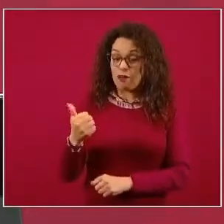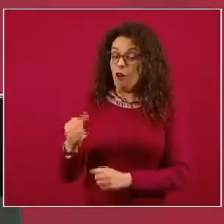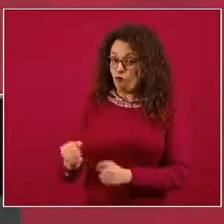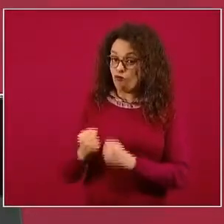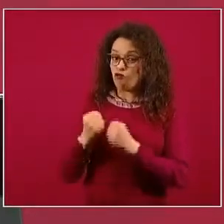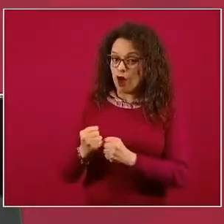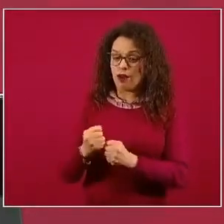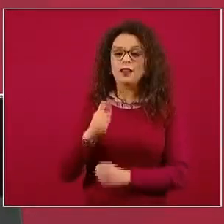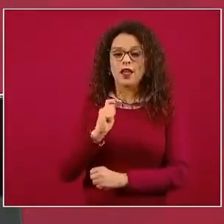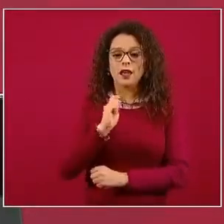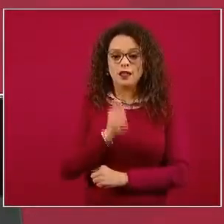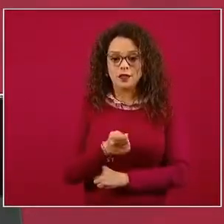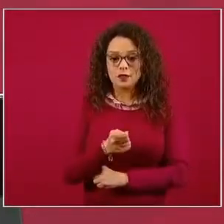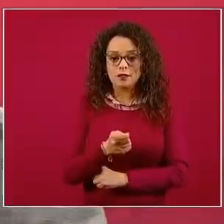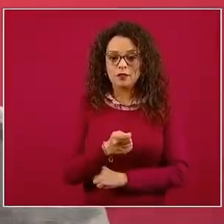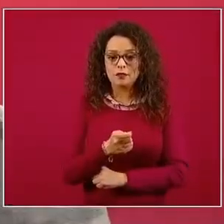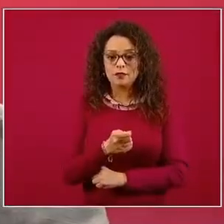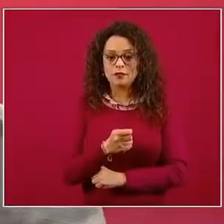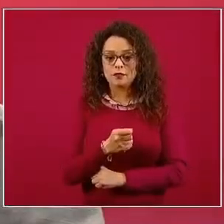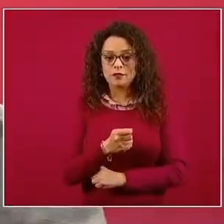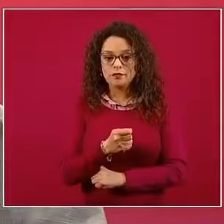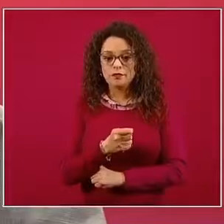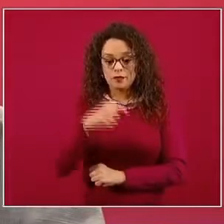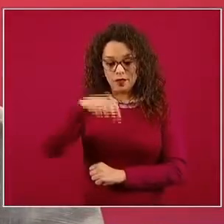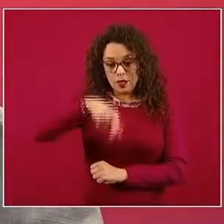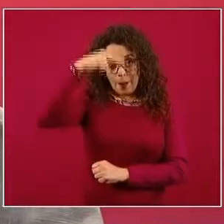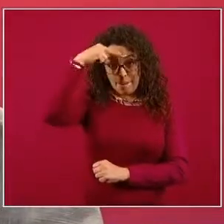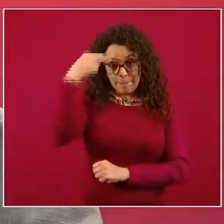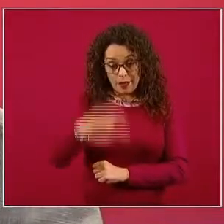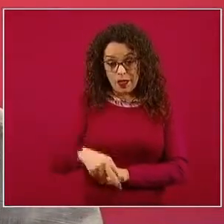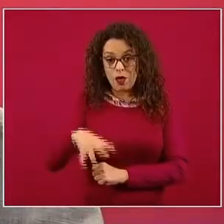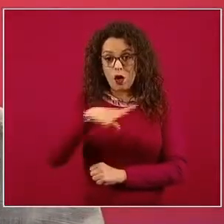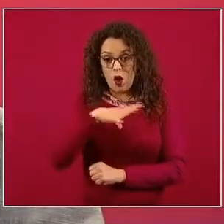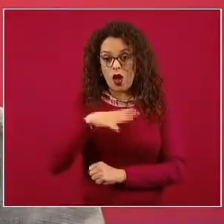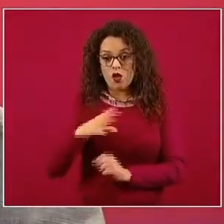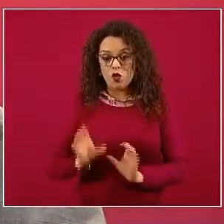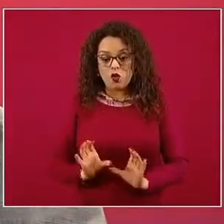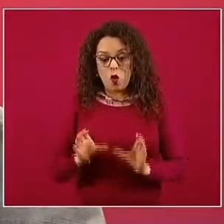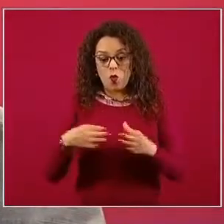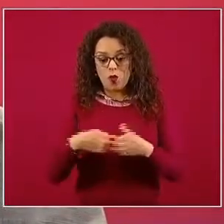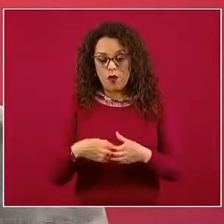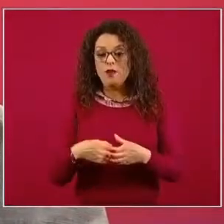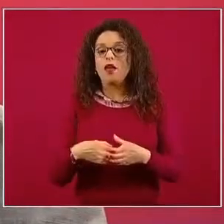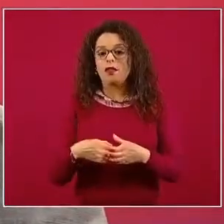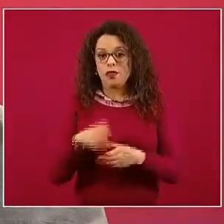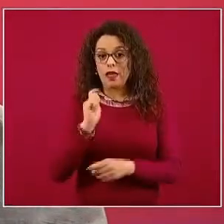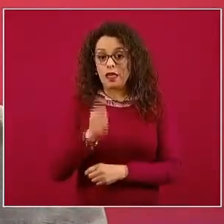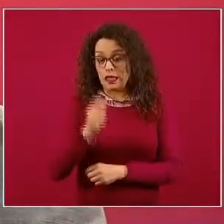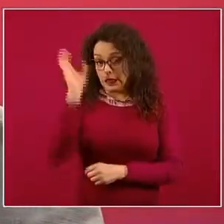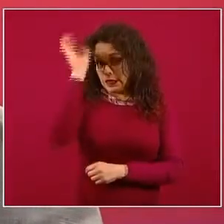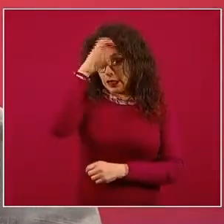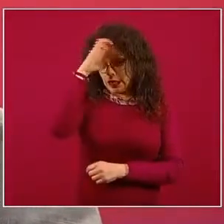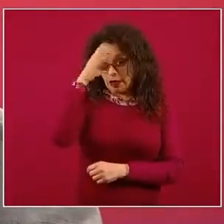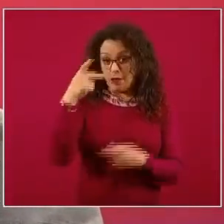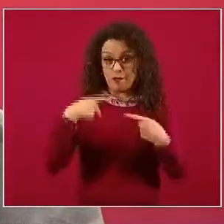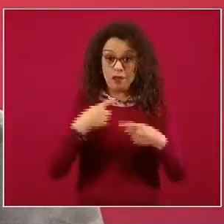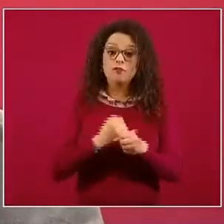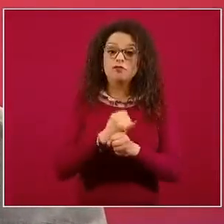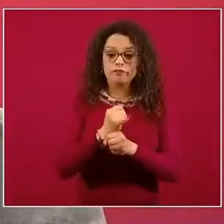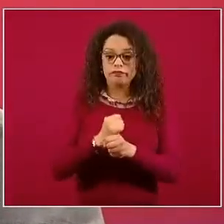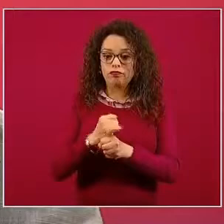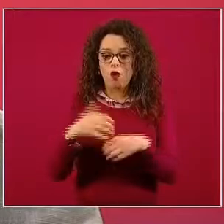la capacidad instalada del país. México tiene una comunidad de investigación científica muy